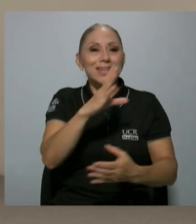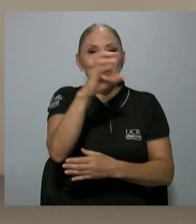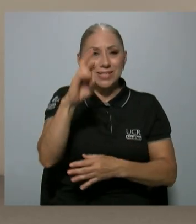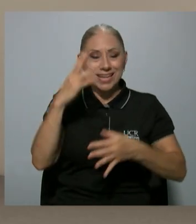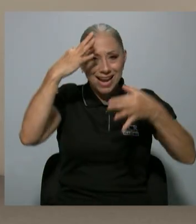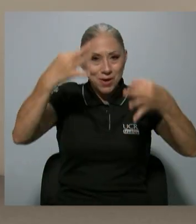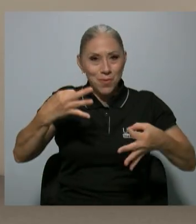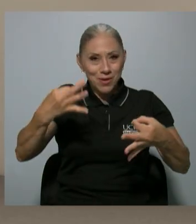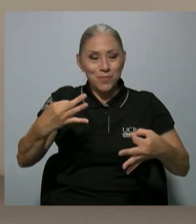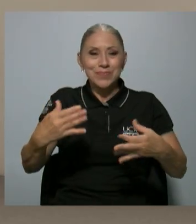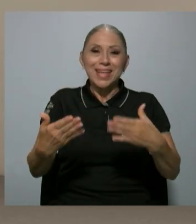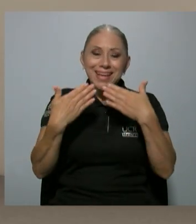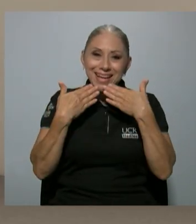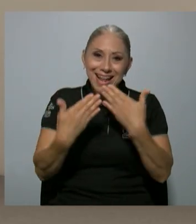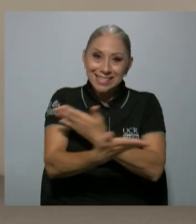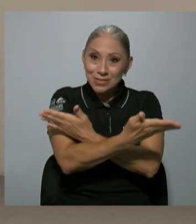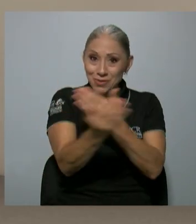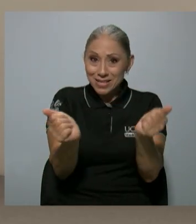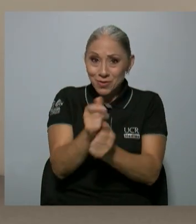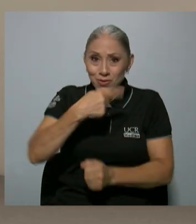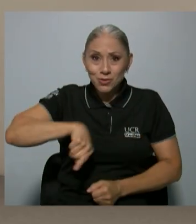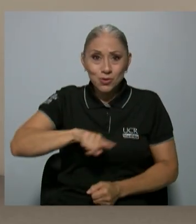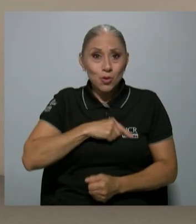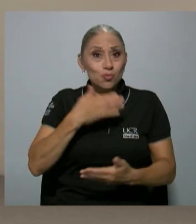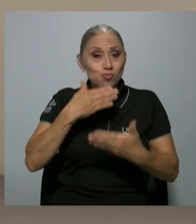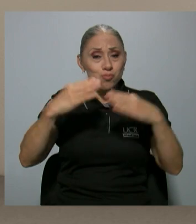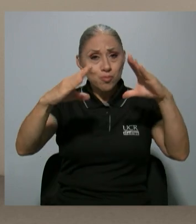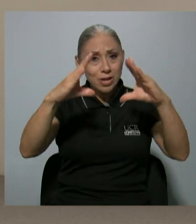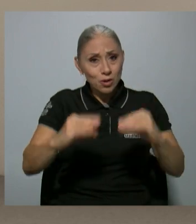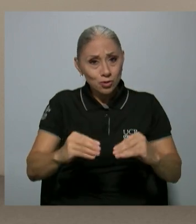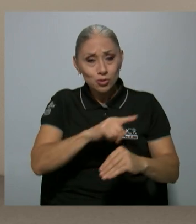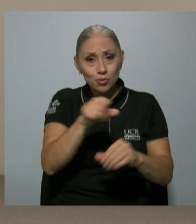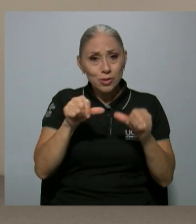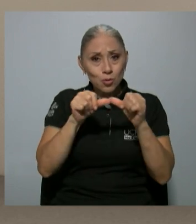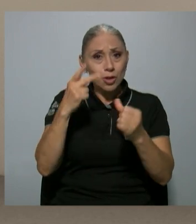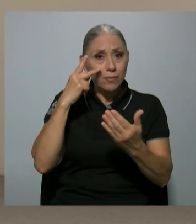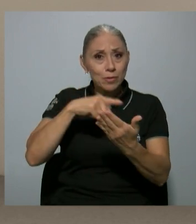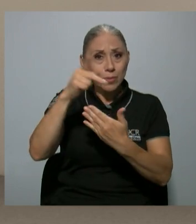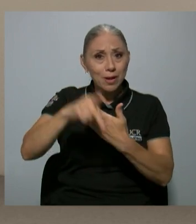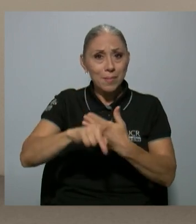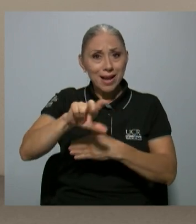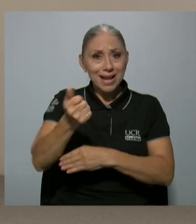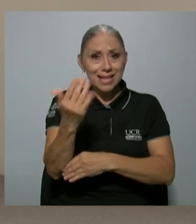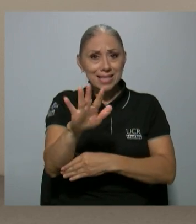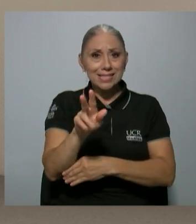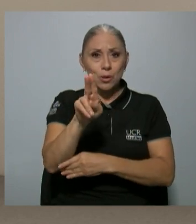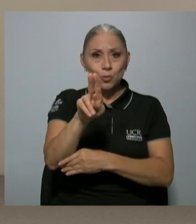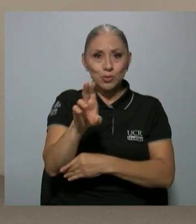Juego. Gracias por acompañarnos, que pase muy buenas noches, quédese con Canal 15, UCR.